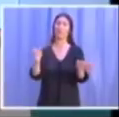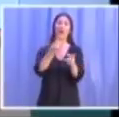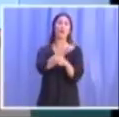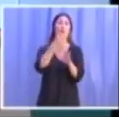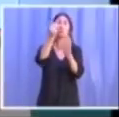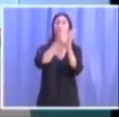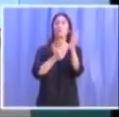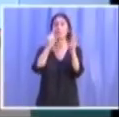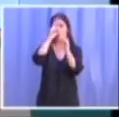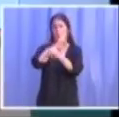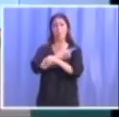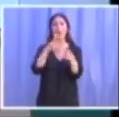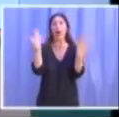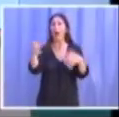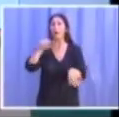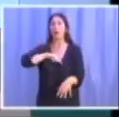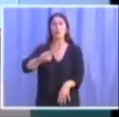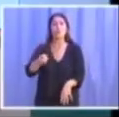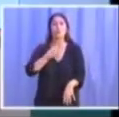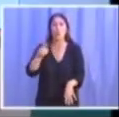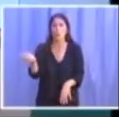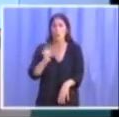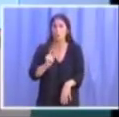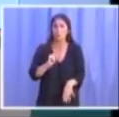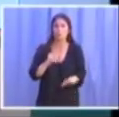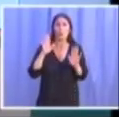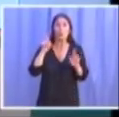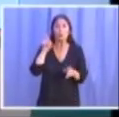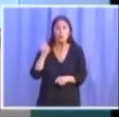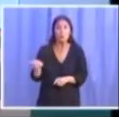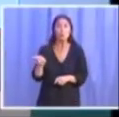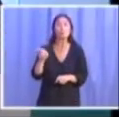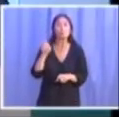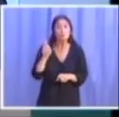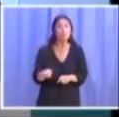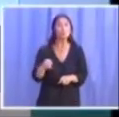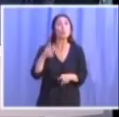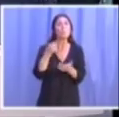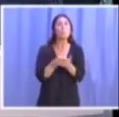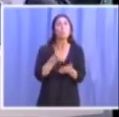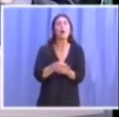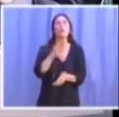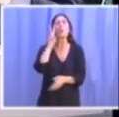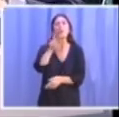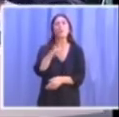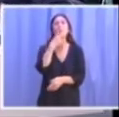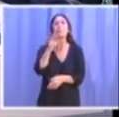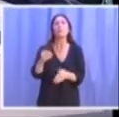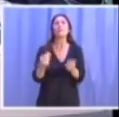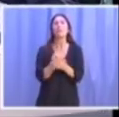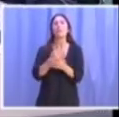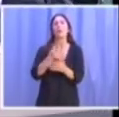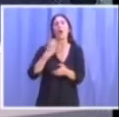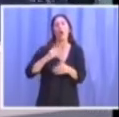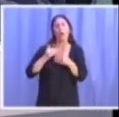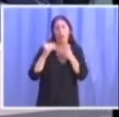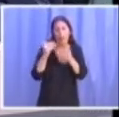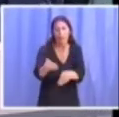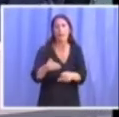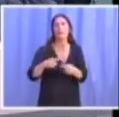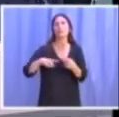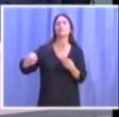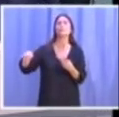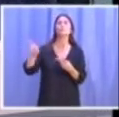son muy claras, aunque no les guste. Usted ha subido el IBI. Usted está pagando a 220 días a los trabajadores. Usted no